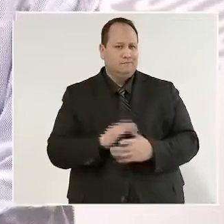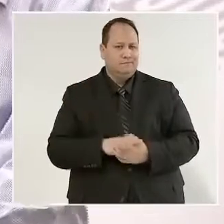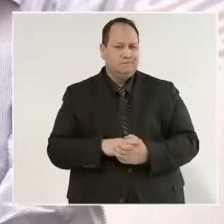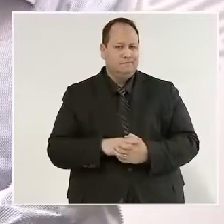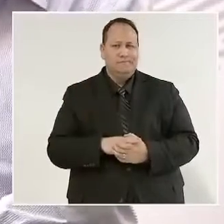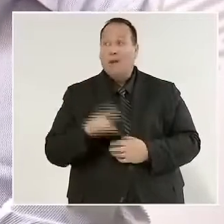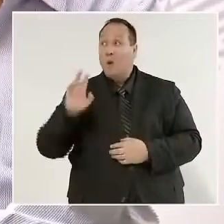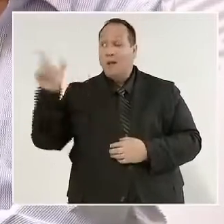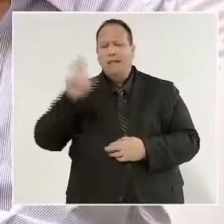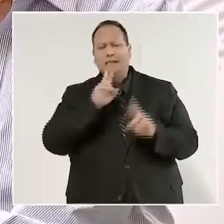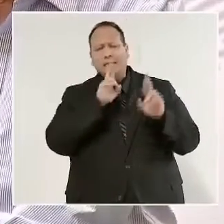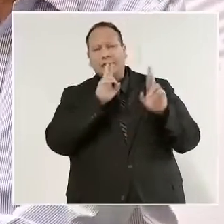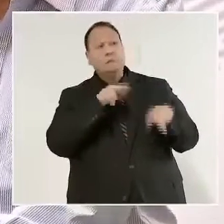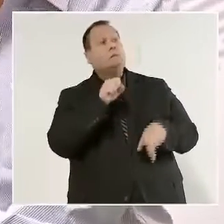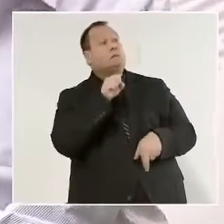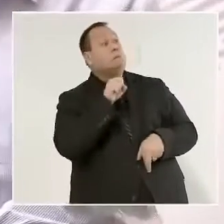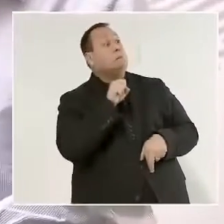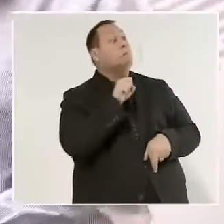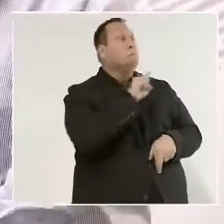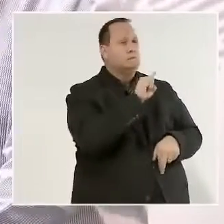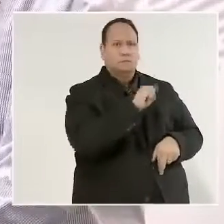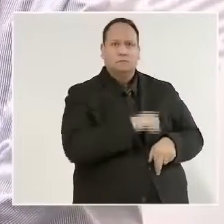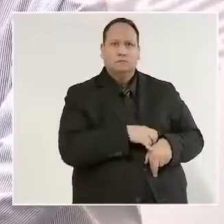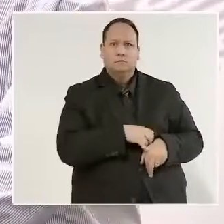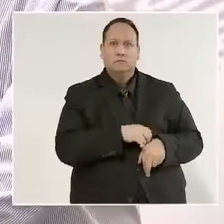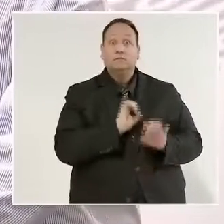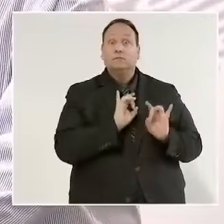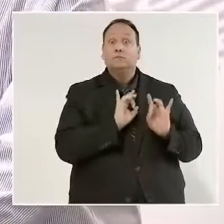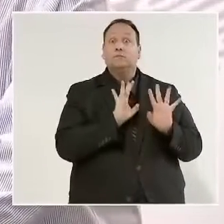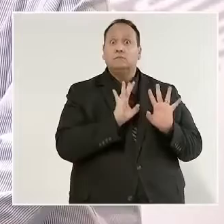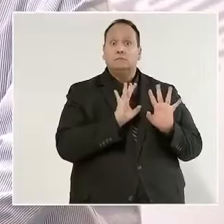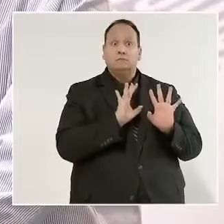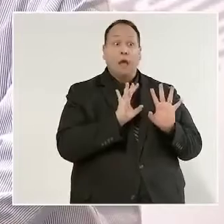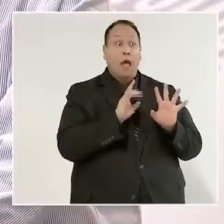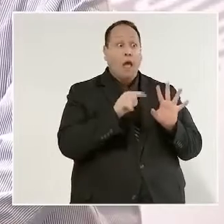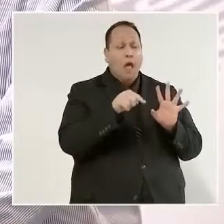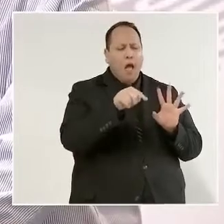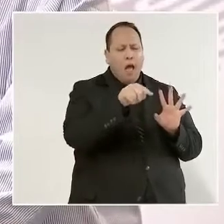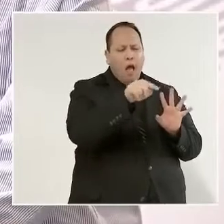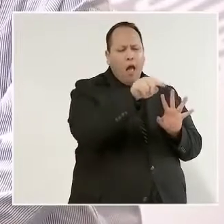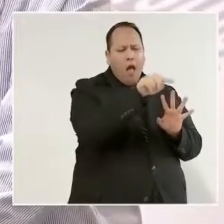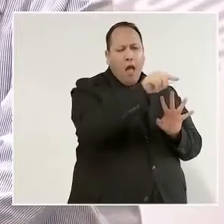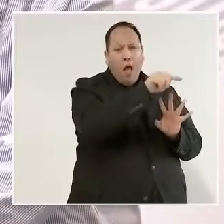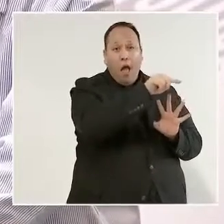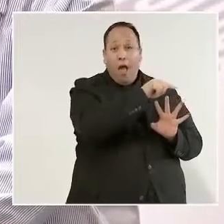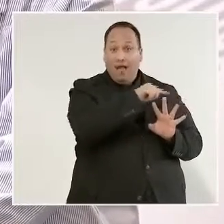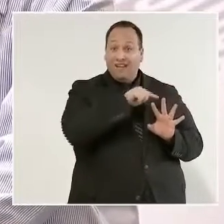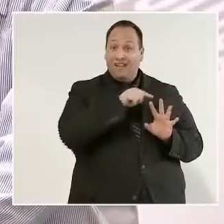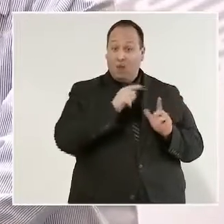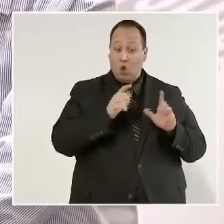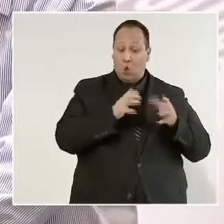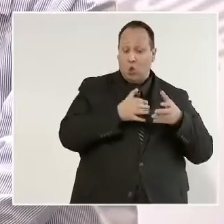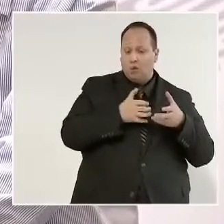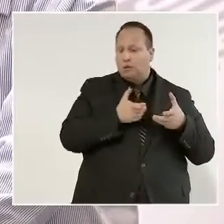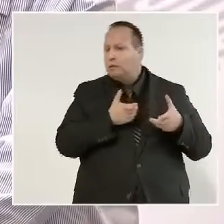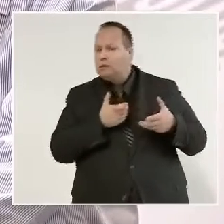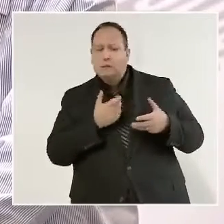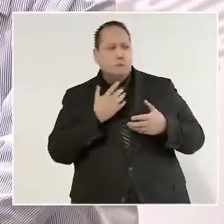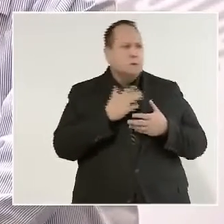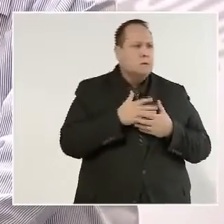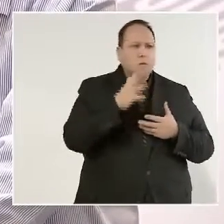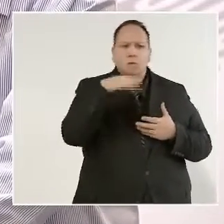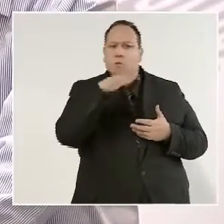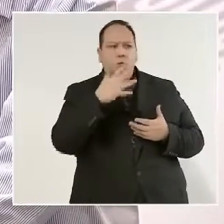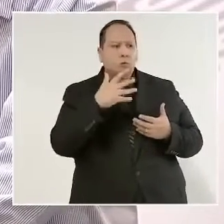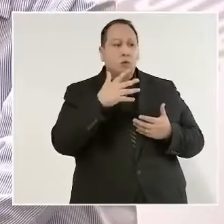al decir eso, pues se empezaron al interior del mismo régimen a buscar